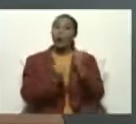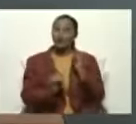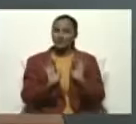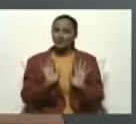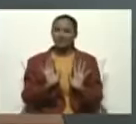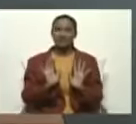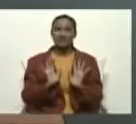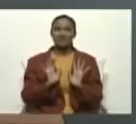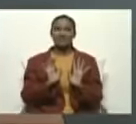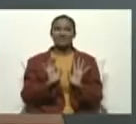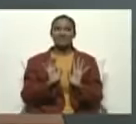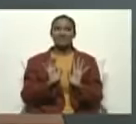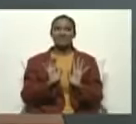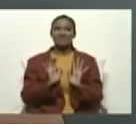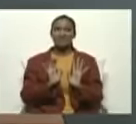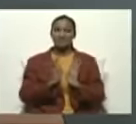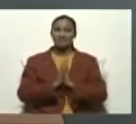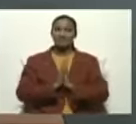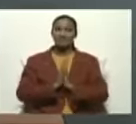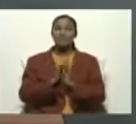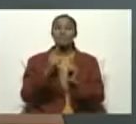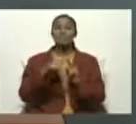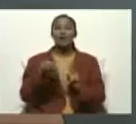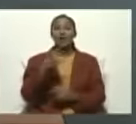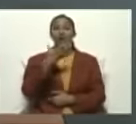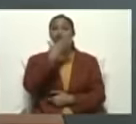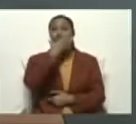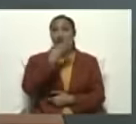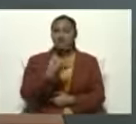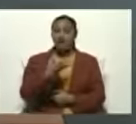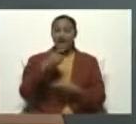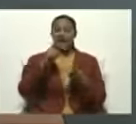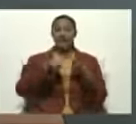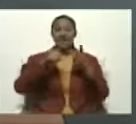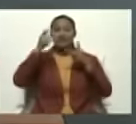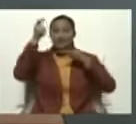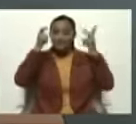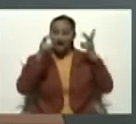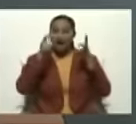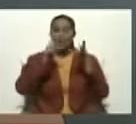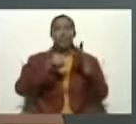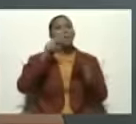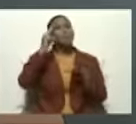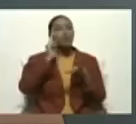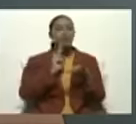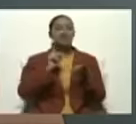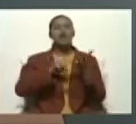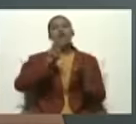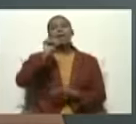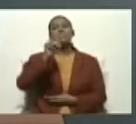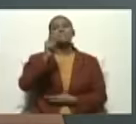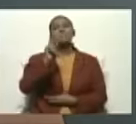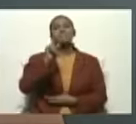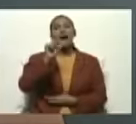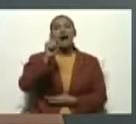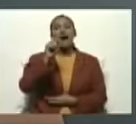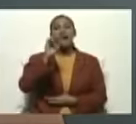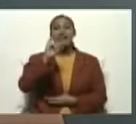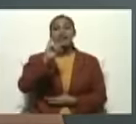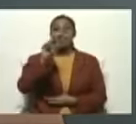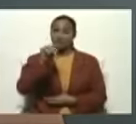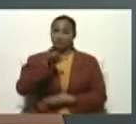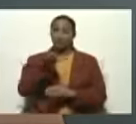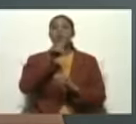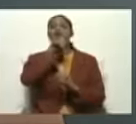voy a dejar a Fidel para el final, pero Fidel y Chávez, Bolívar y Martí están también en este